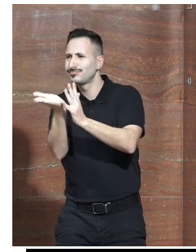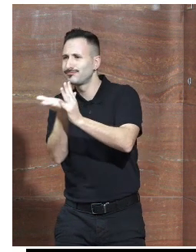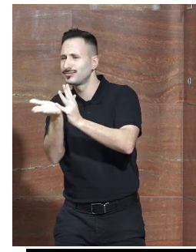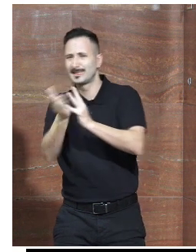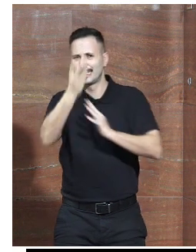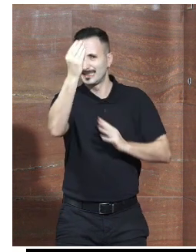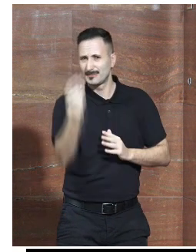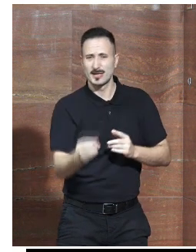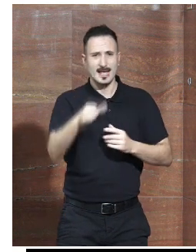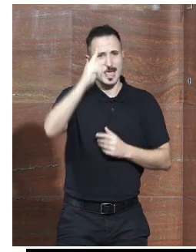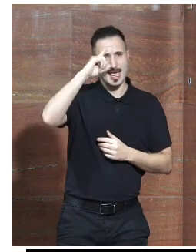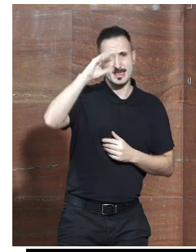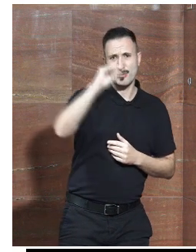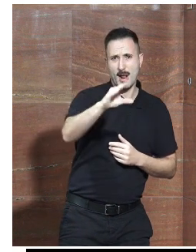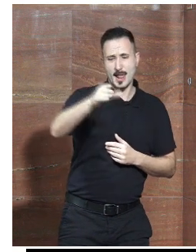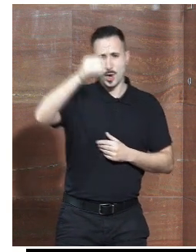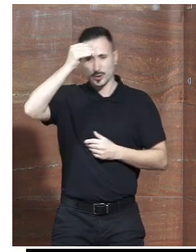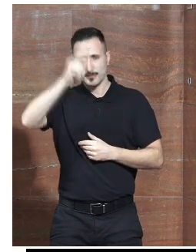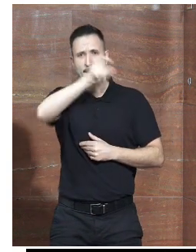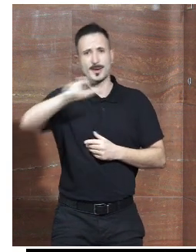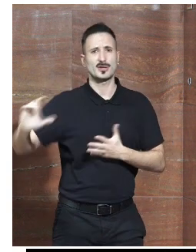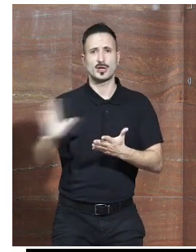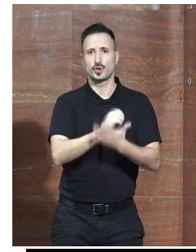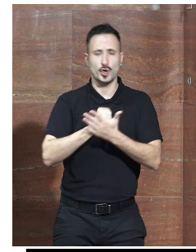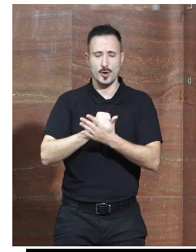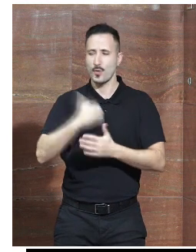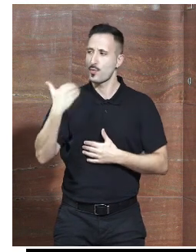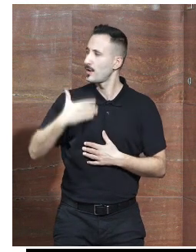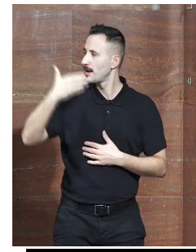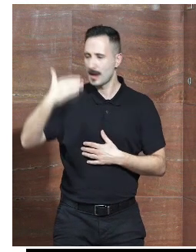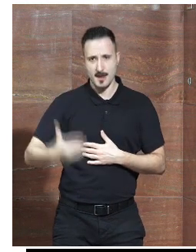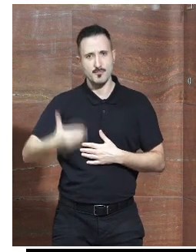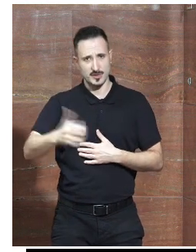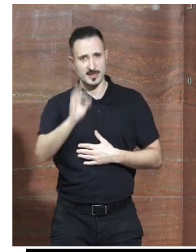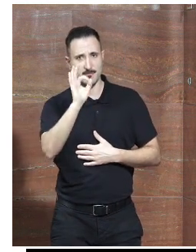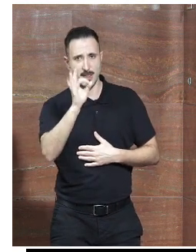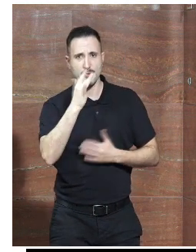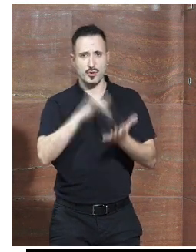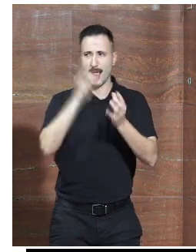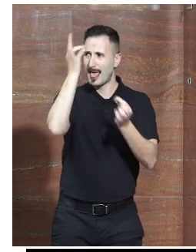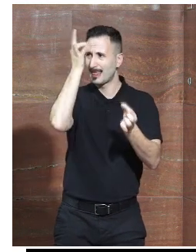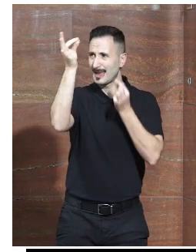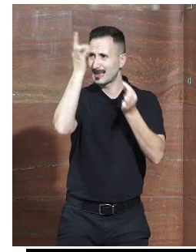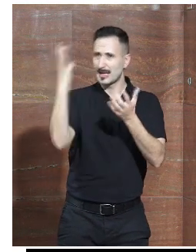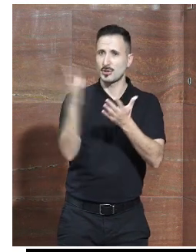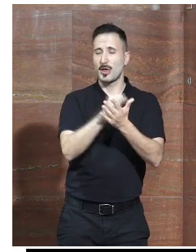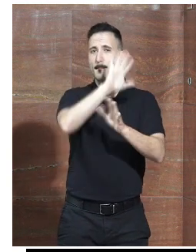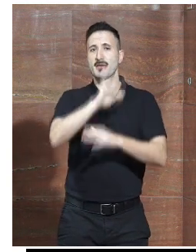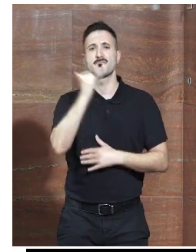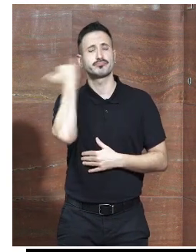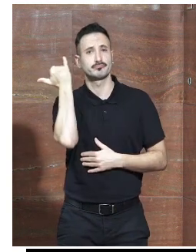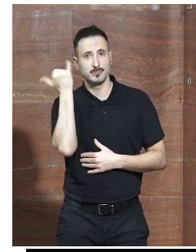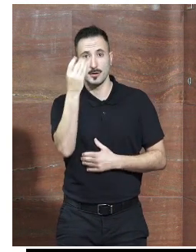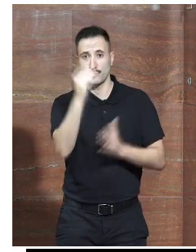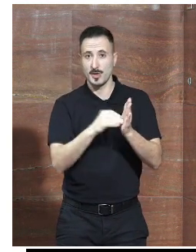cognitivas que tenemos todas las personas. Qué importante, ¿eh? Qué importante es tener en cuenta todos los detalles que a veces pasamos desapercibidos en la